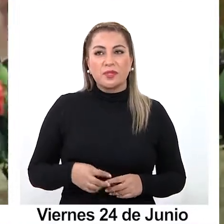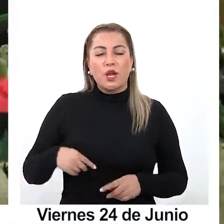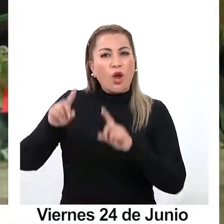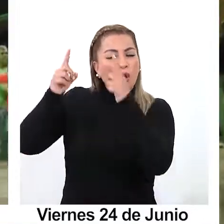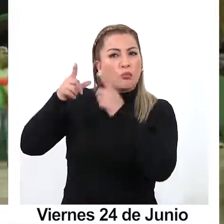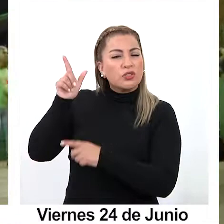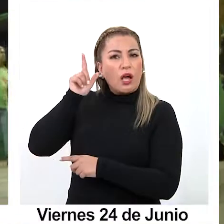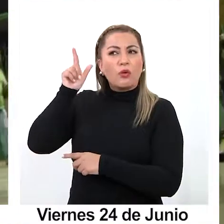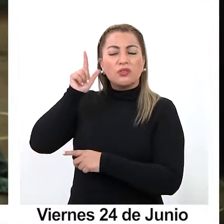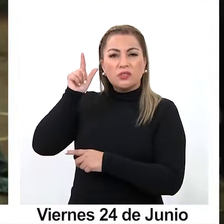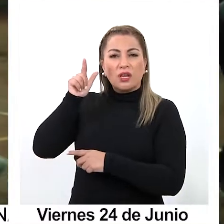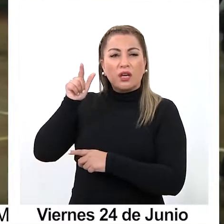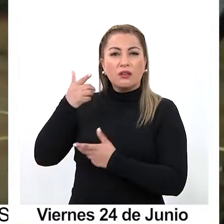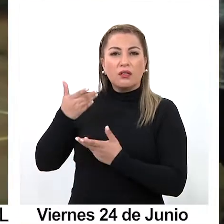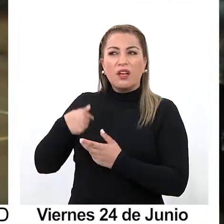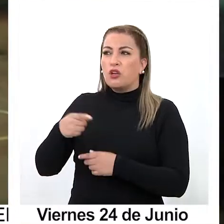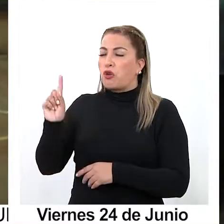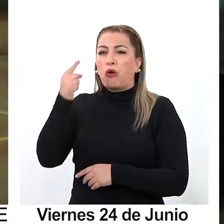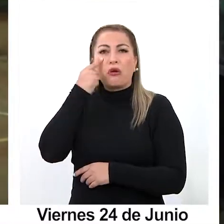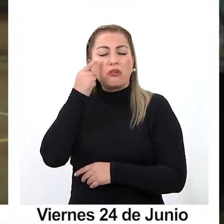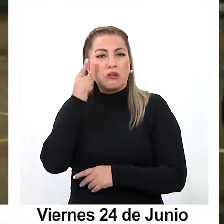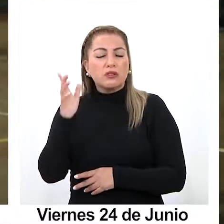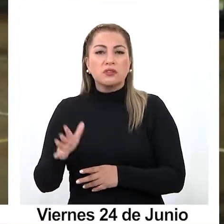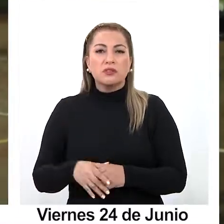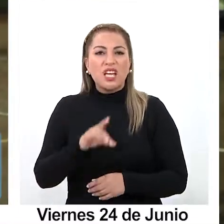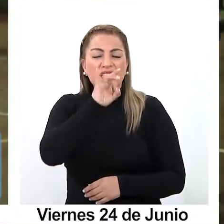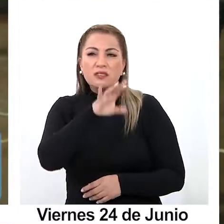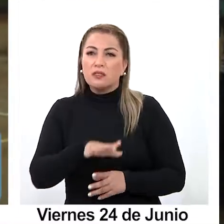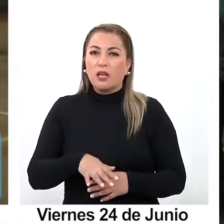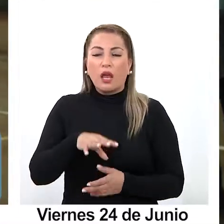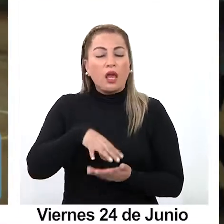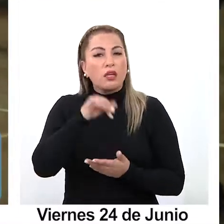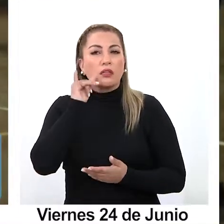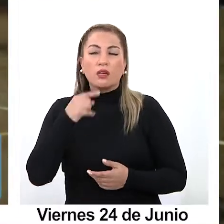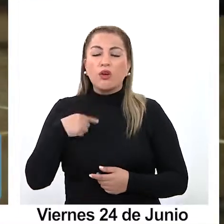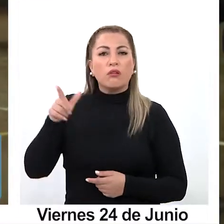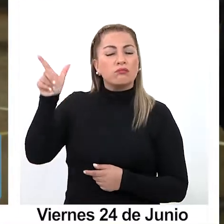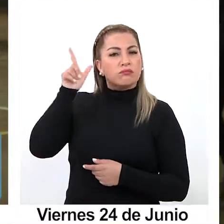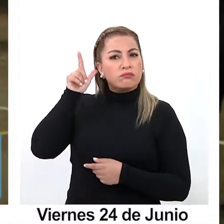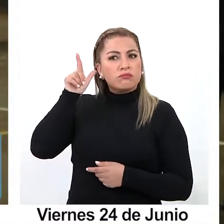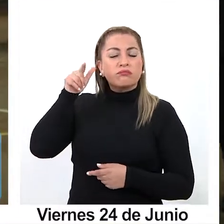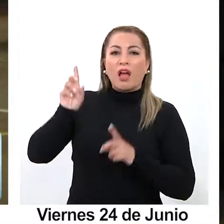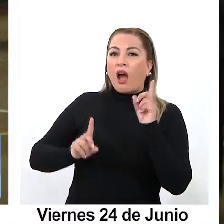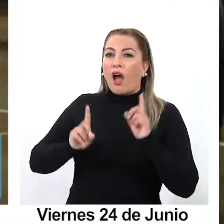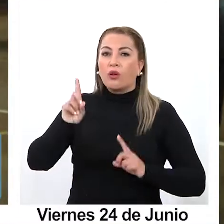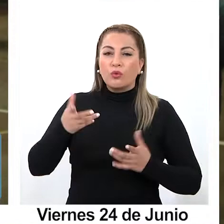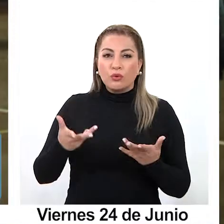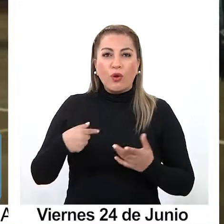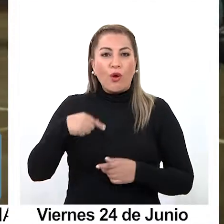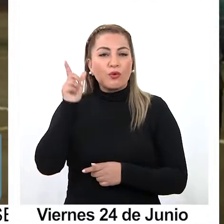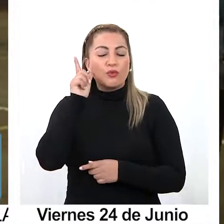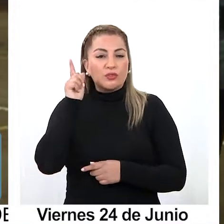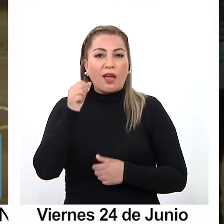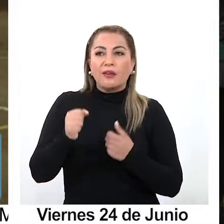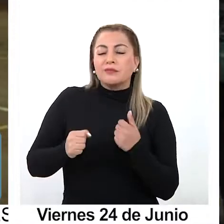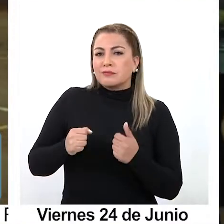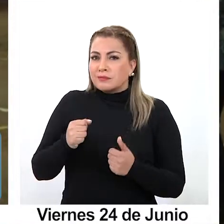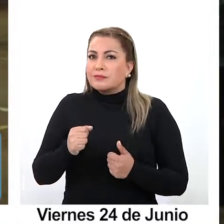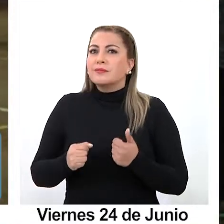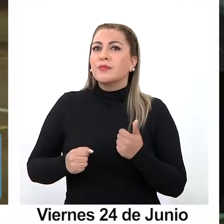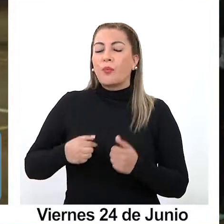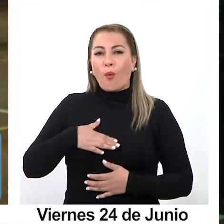Empecé a escuchar la salsa, que no era un ritmo en ese tiempo tan conocido en Chile y en Iquique, entonces por ahí alguna vez escuché alguna salsita y me